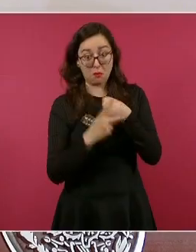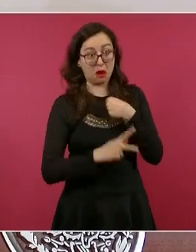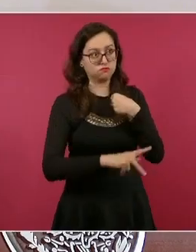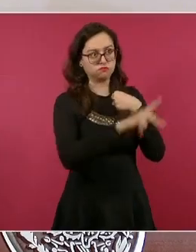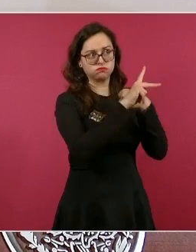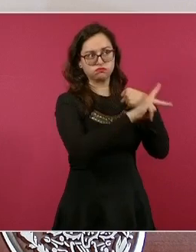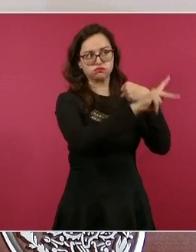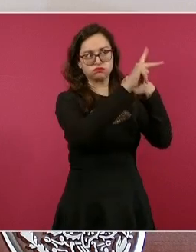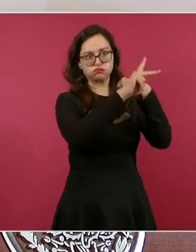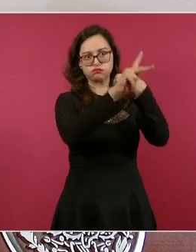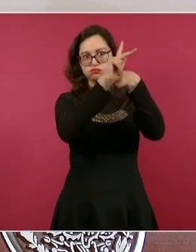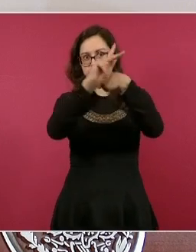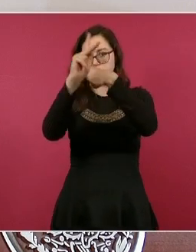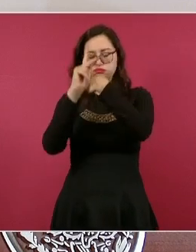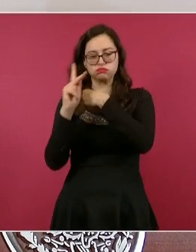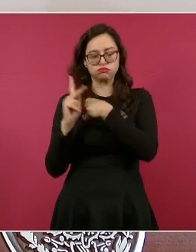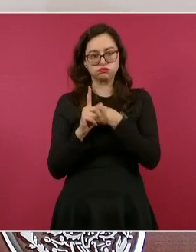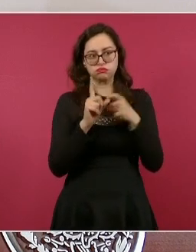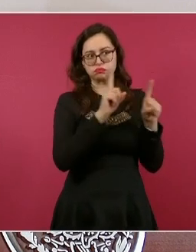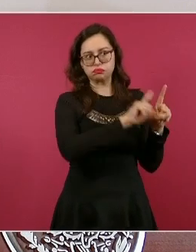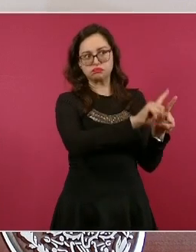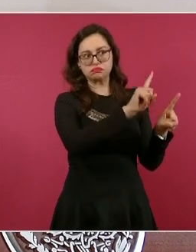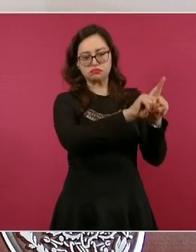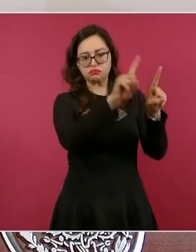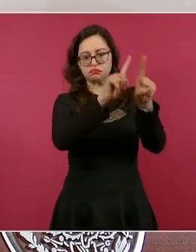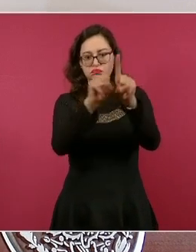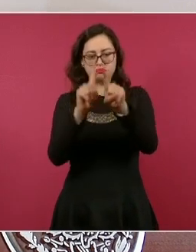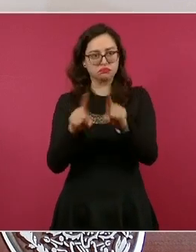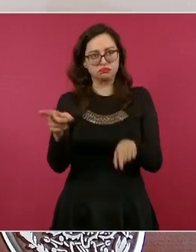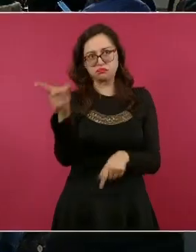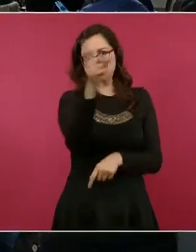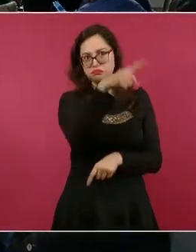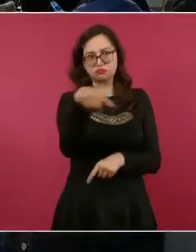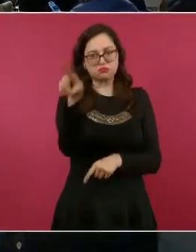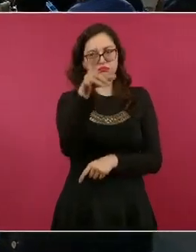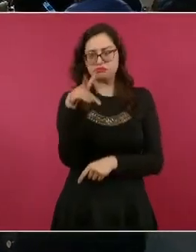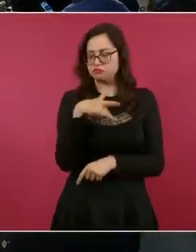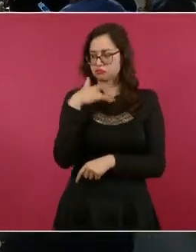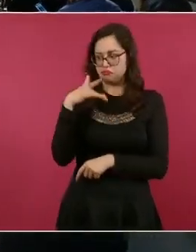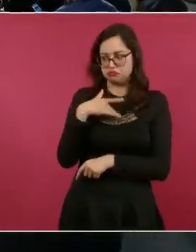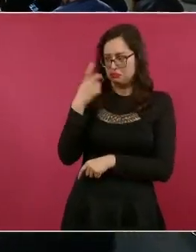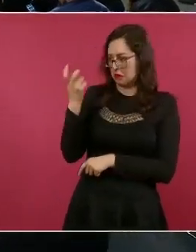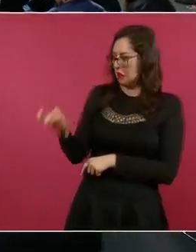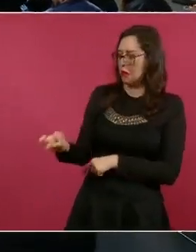muchos países de Europa han expresado su apoyo,